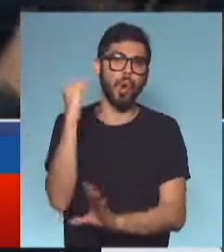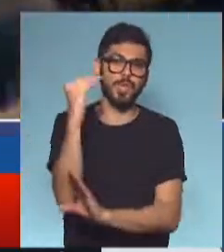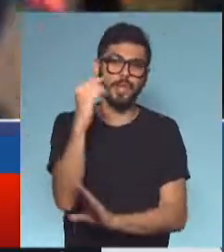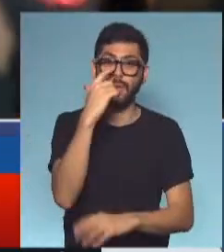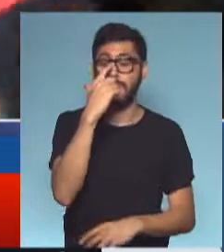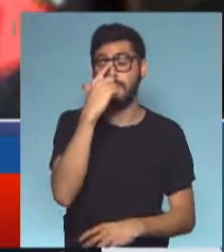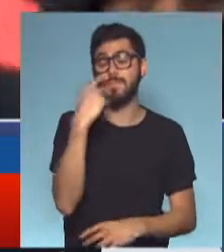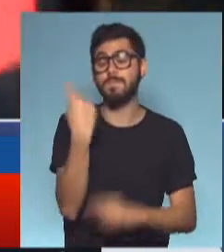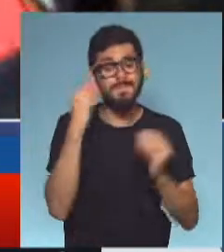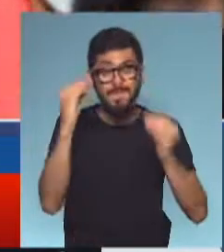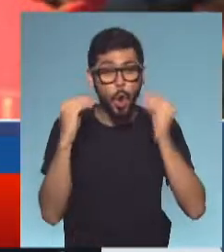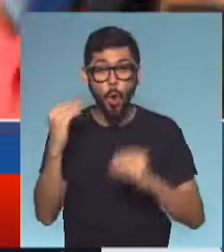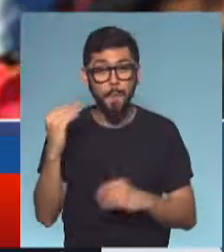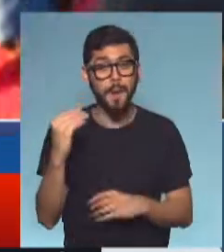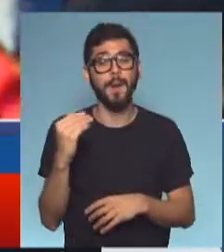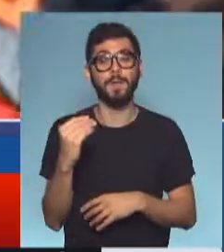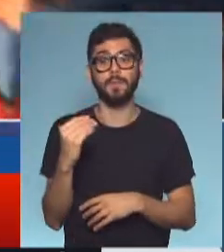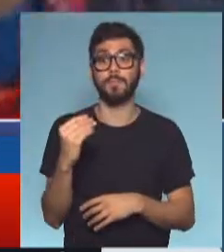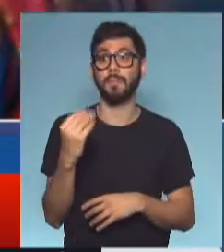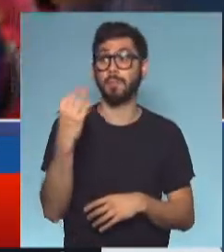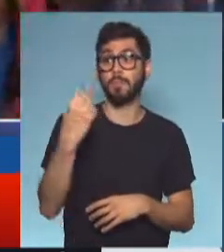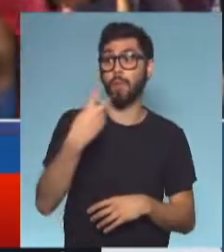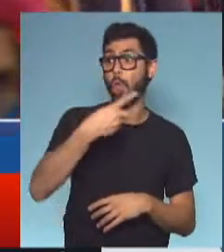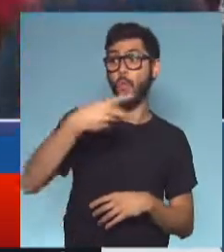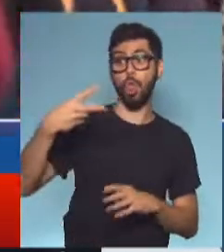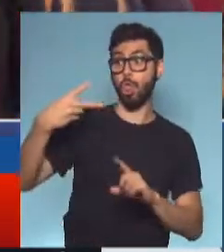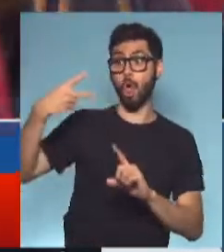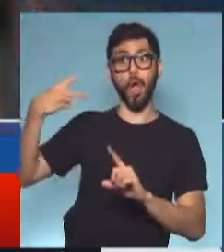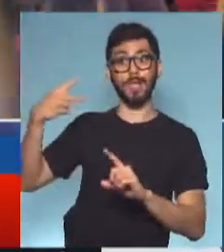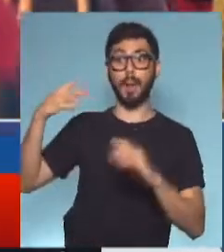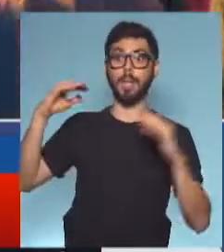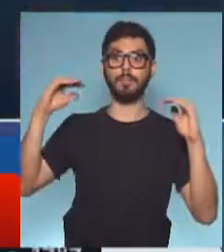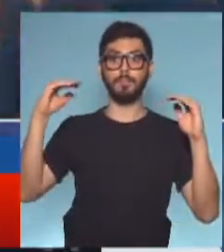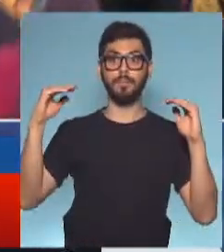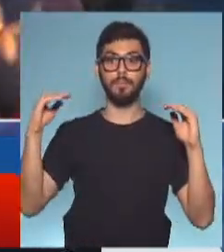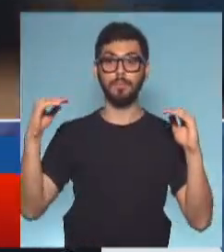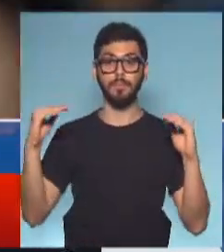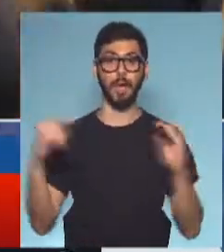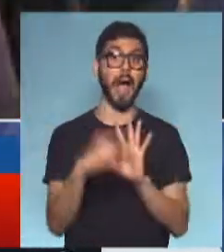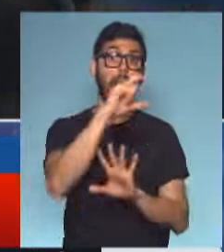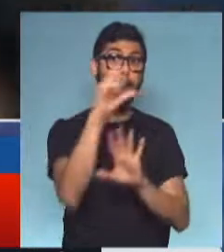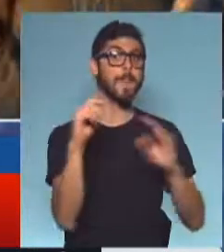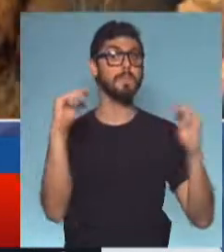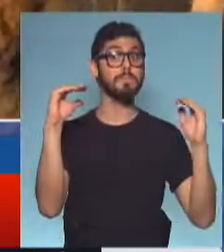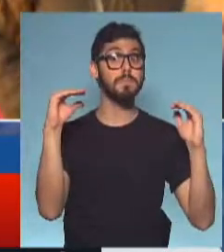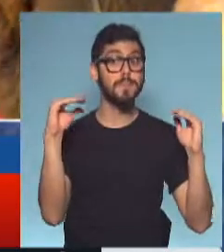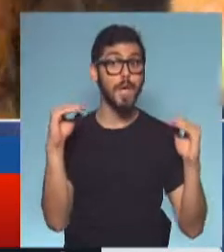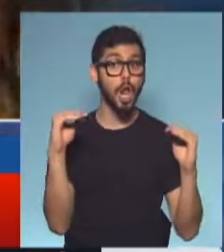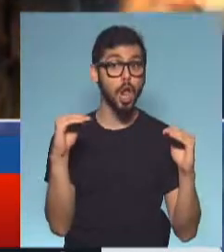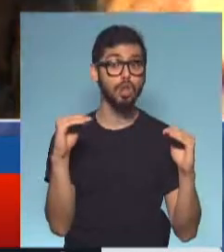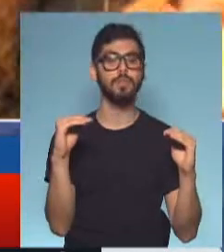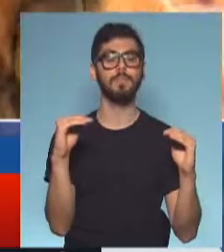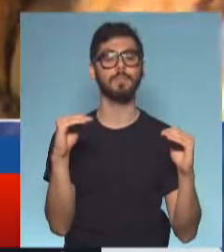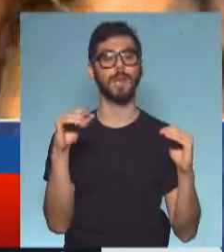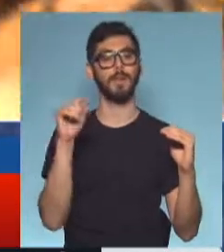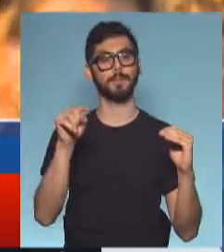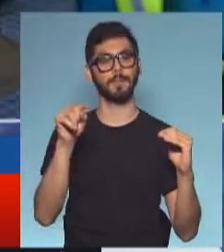si bien ya veníamos con 2 semanas de caída en general y en particular en el AMBA, se